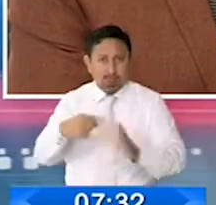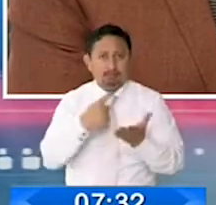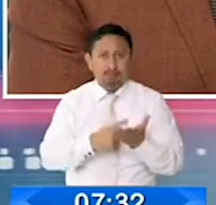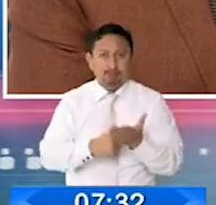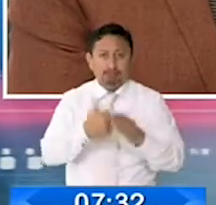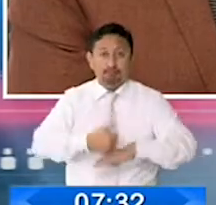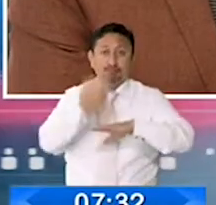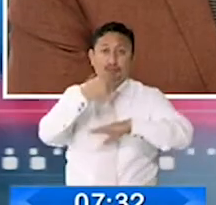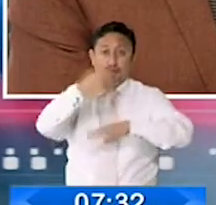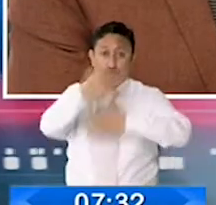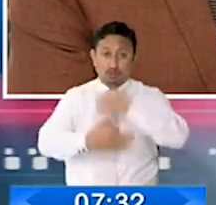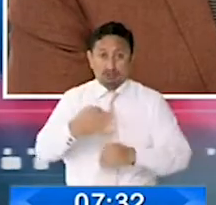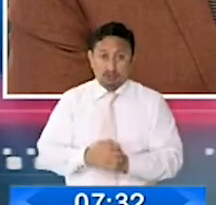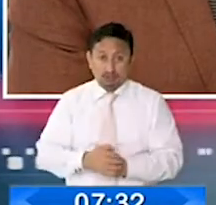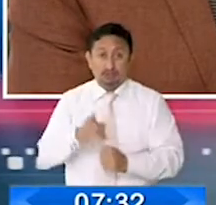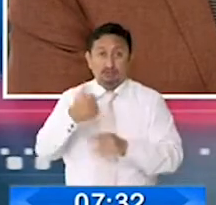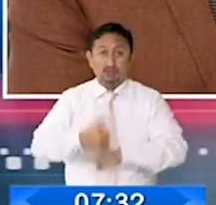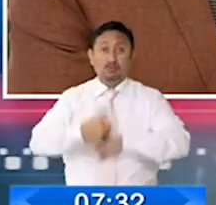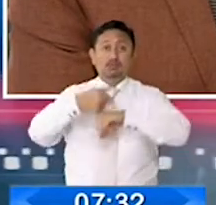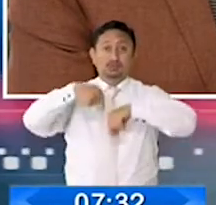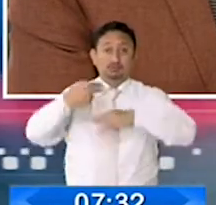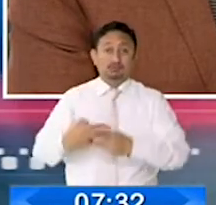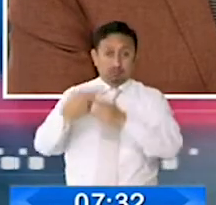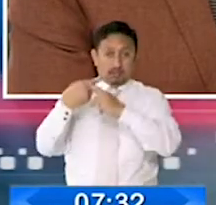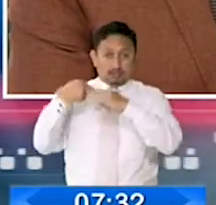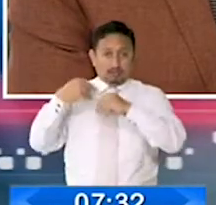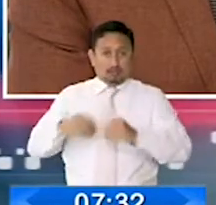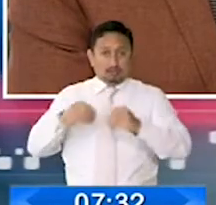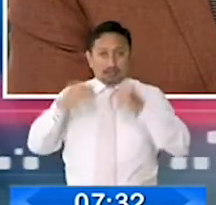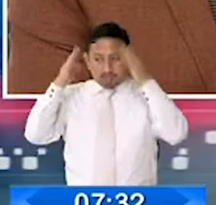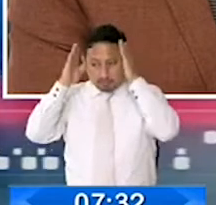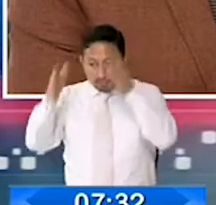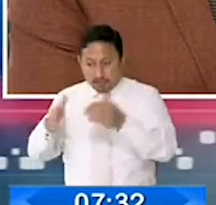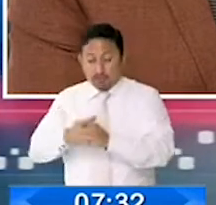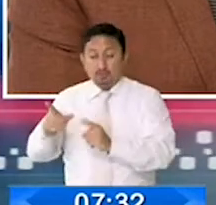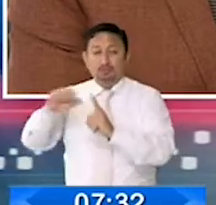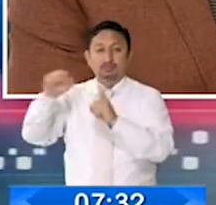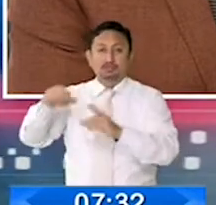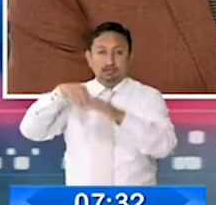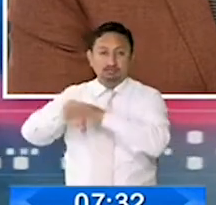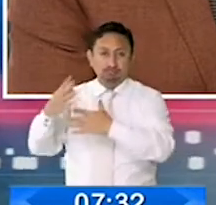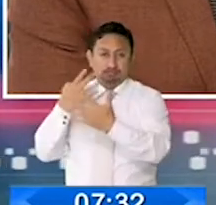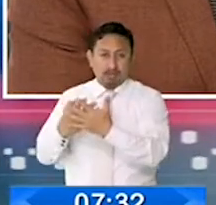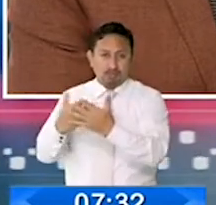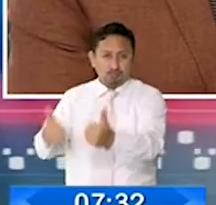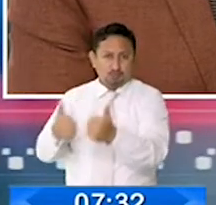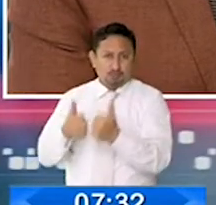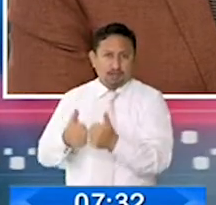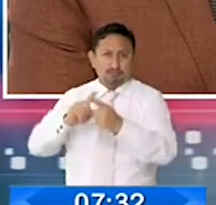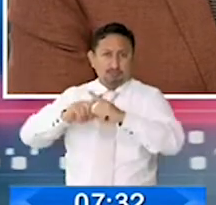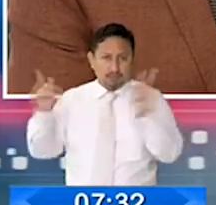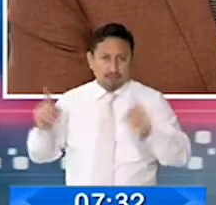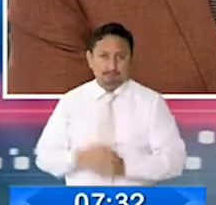Corte Nacional, a las autoridades competentes a preocuparse mayormente por tener un sistema carcelario